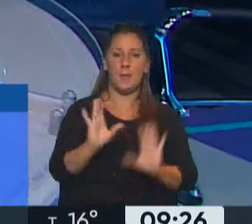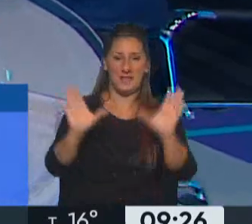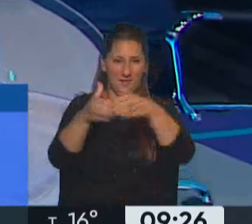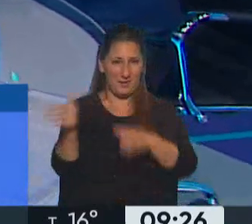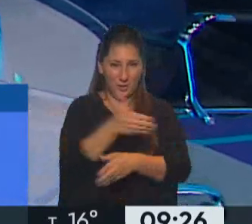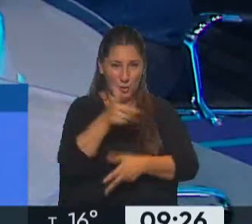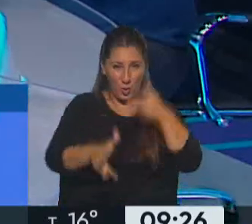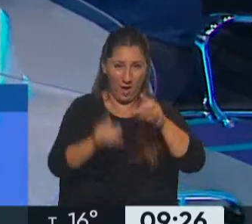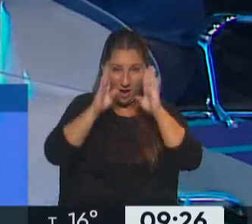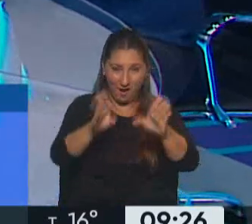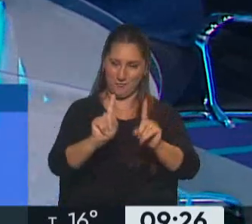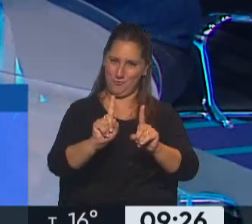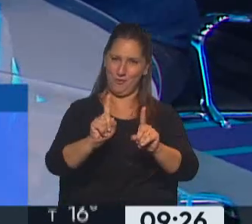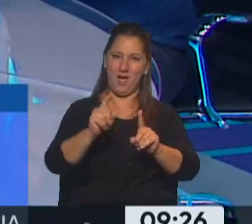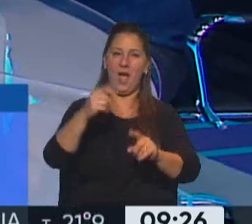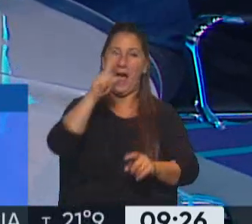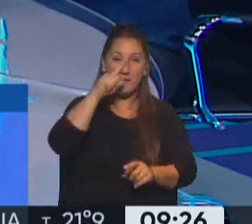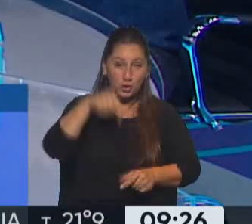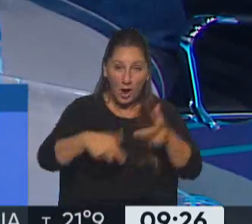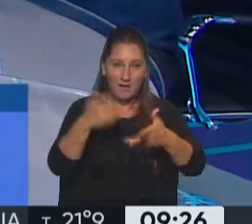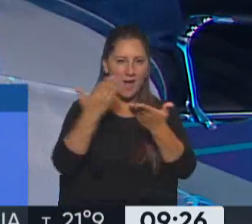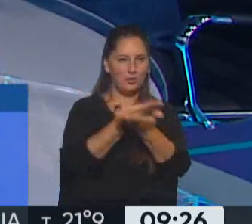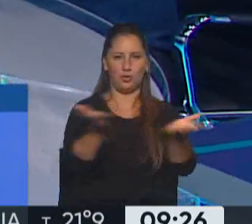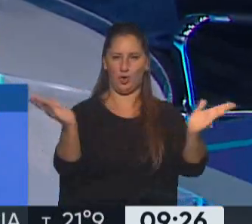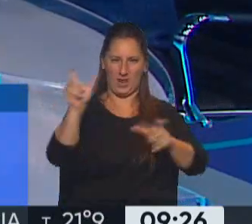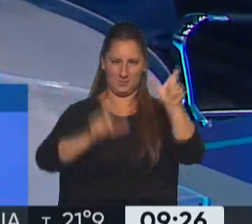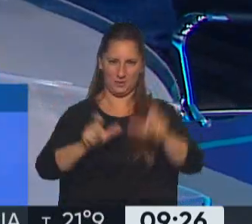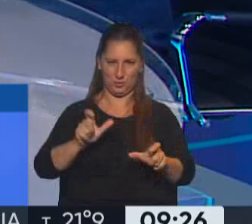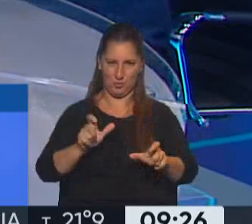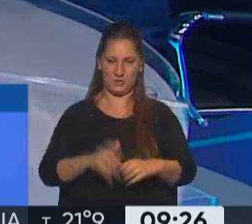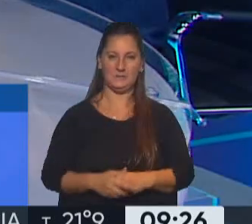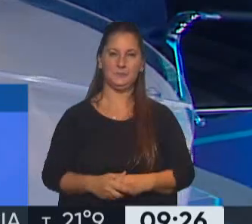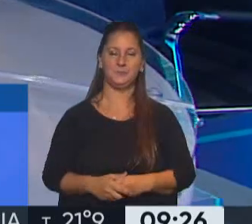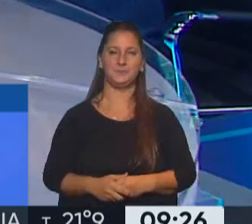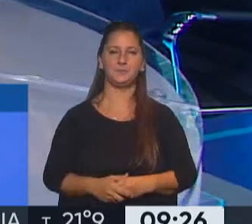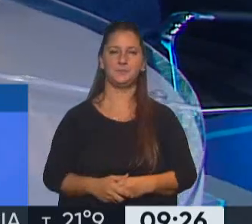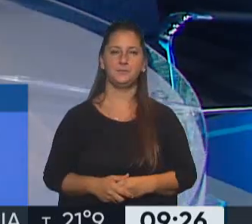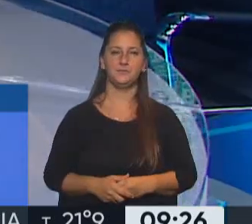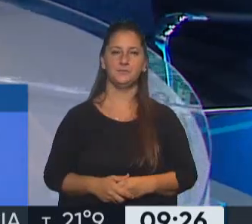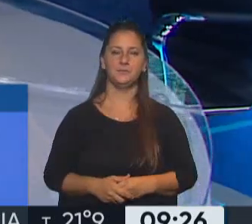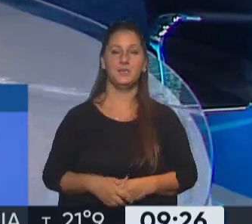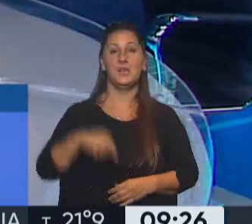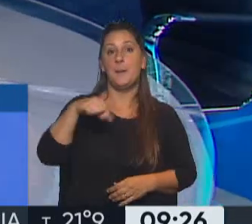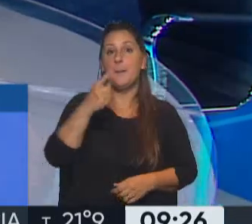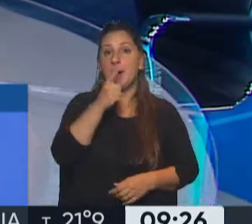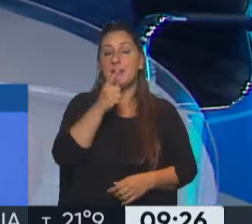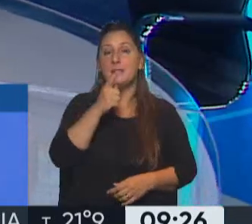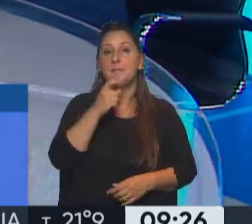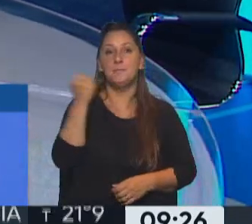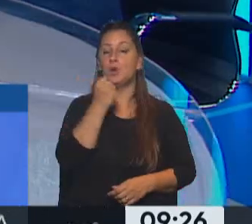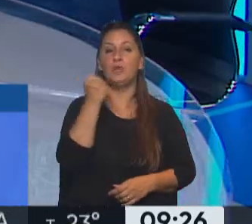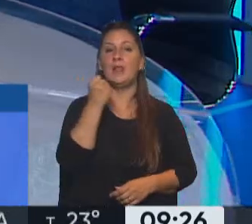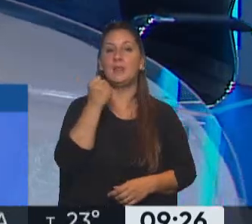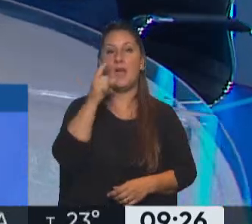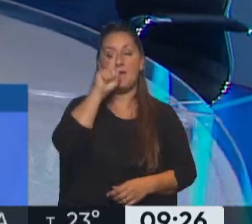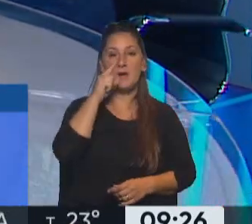Todos. Y me parece que en ese marco lo que hay que buscar es, bueno, me parece que la principal función de Alberto es